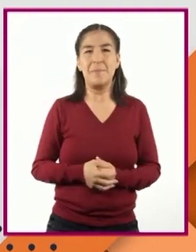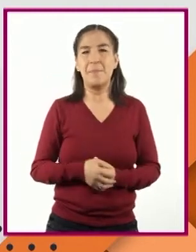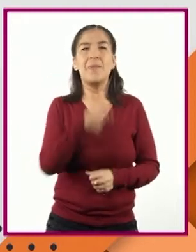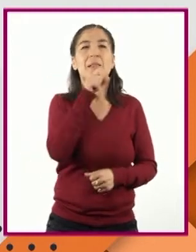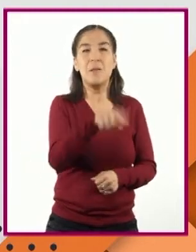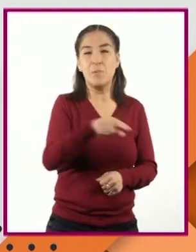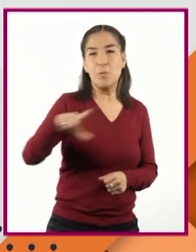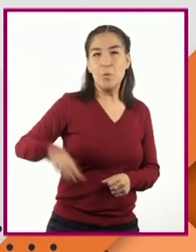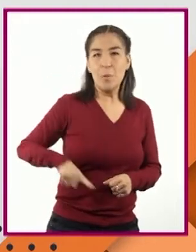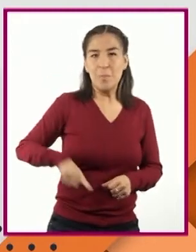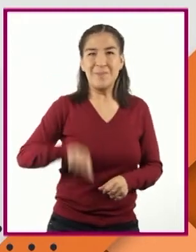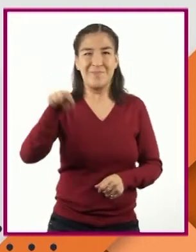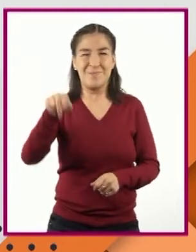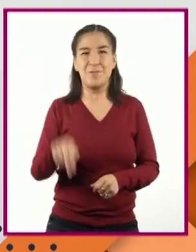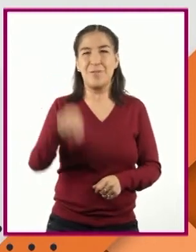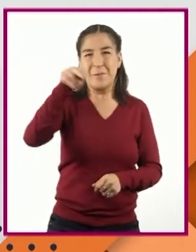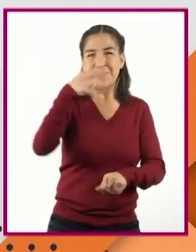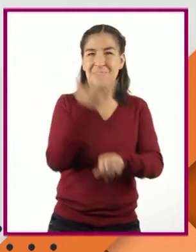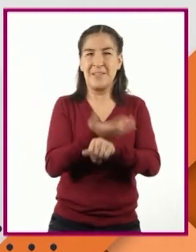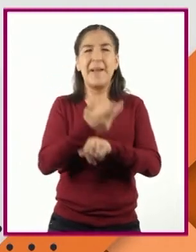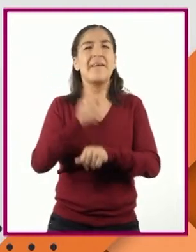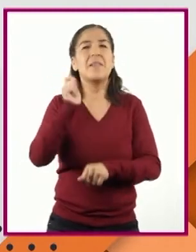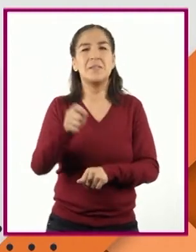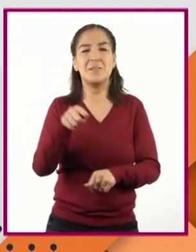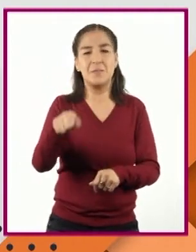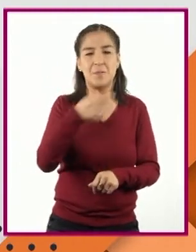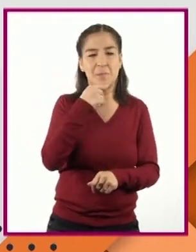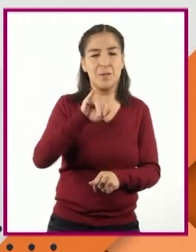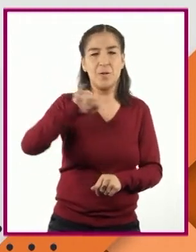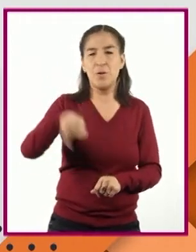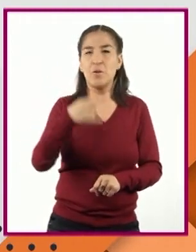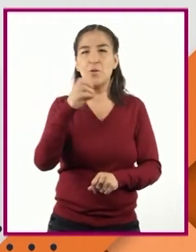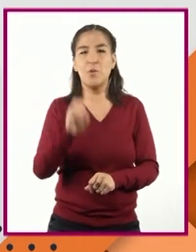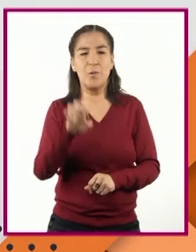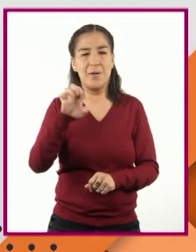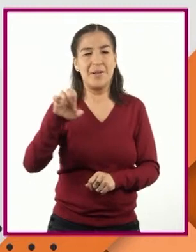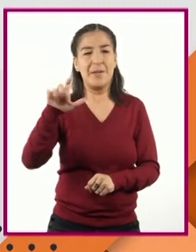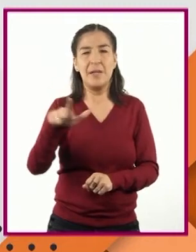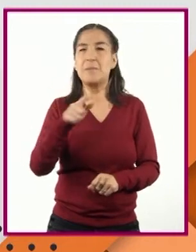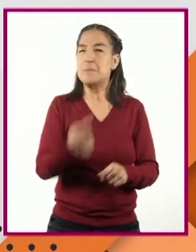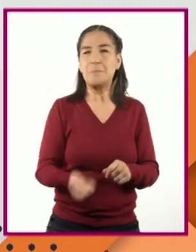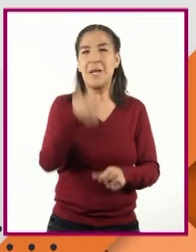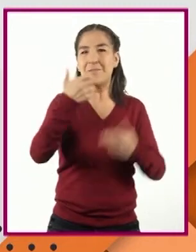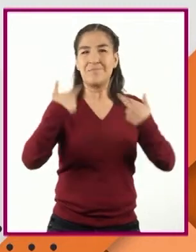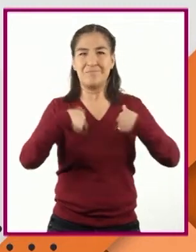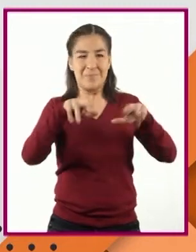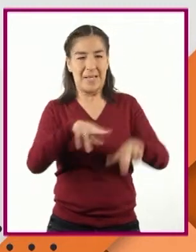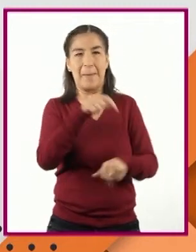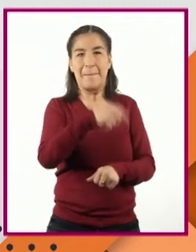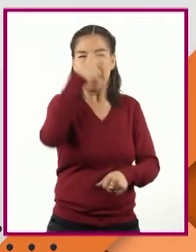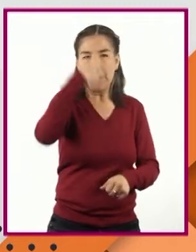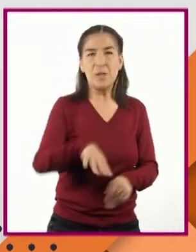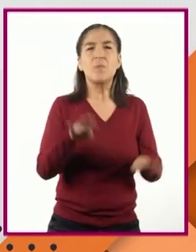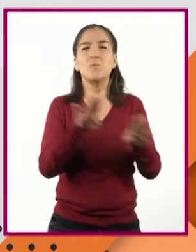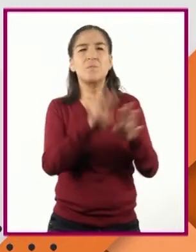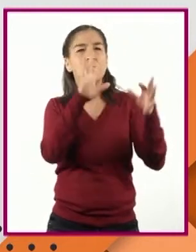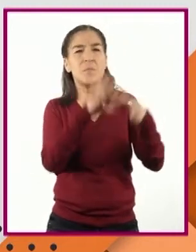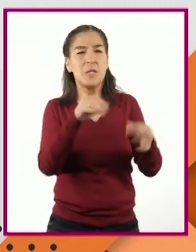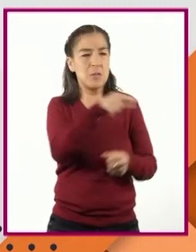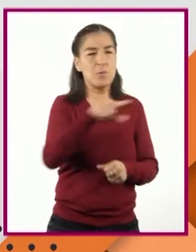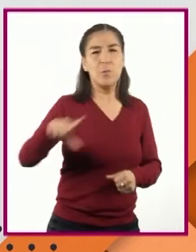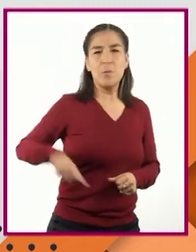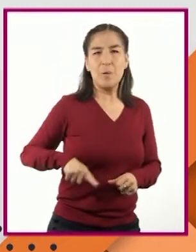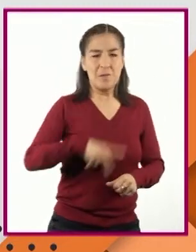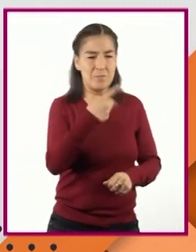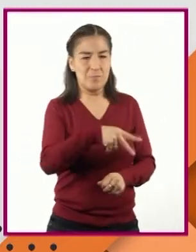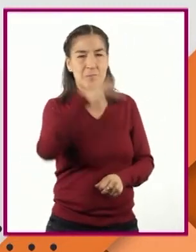el gobierno norteamericano, de la mano de Joel Roberts Poinsett, su primer representante en México, había expresado al gobierno